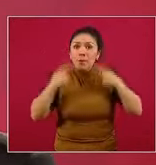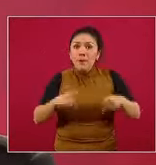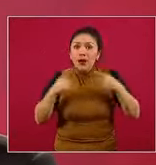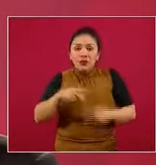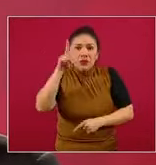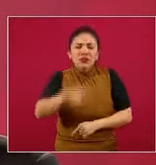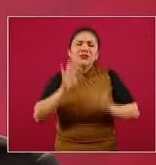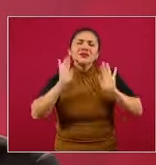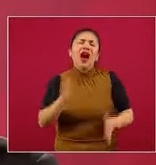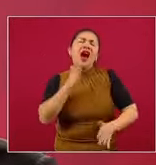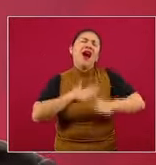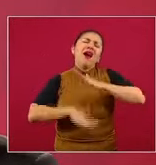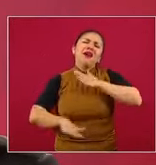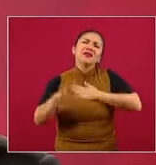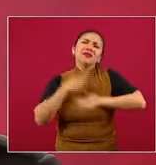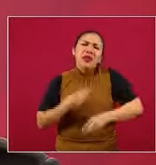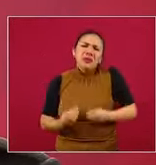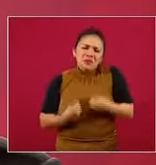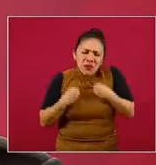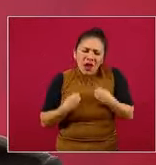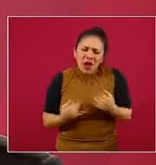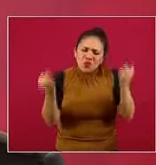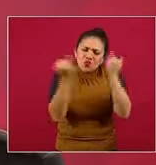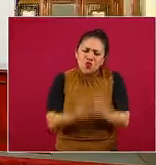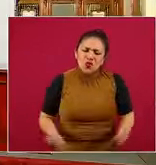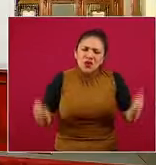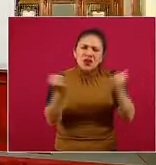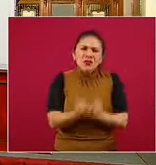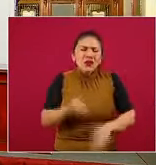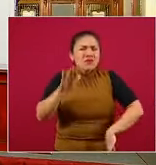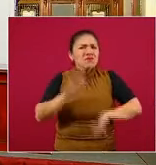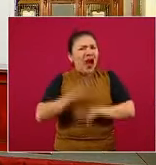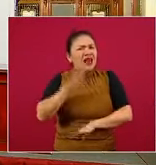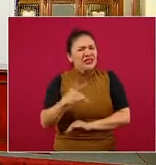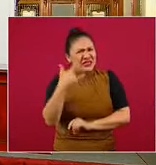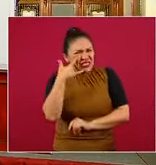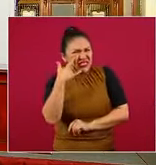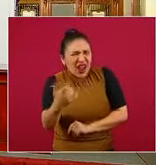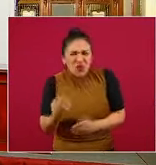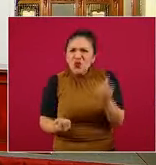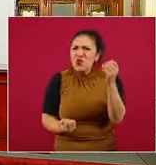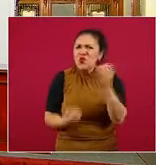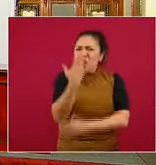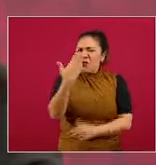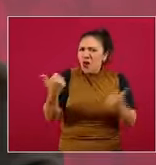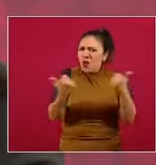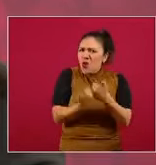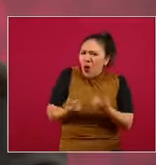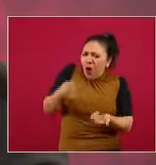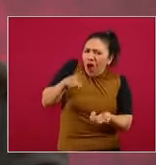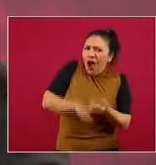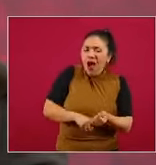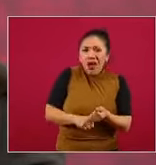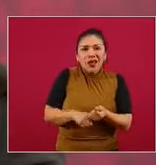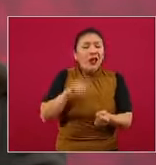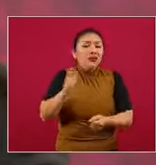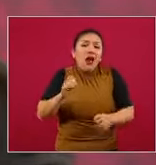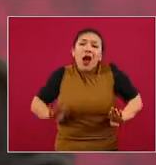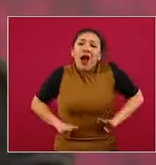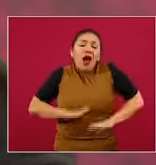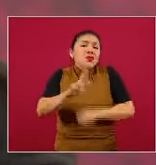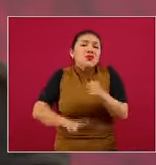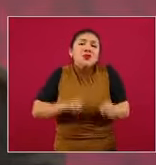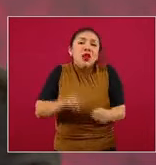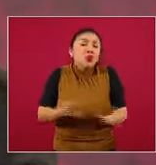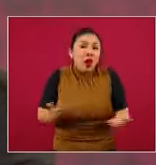están fatigadas de vivir en una condición extraordinaria, con un fenómeno ciertamente natural